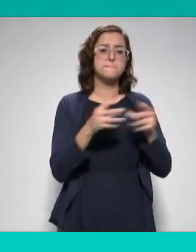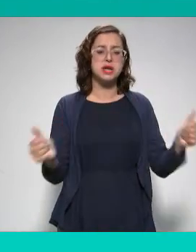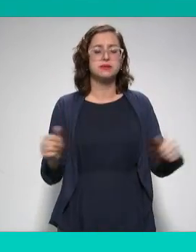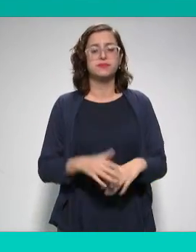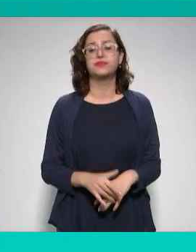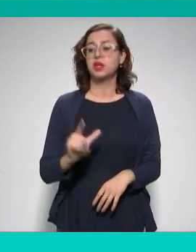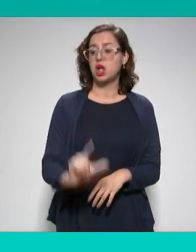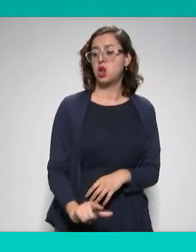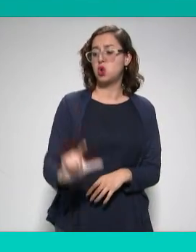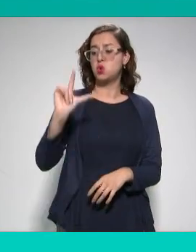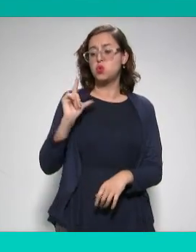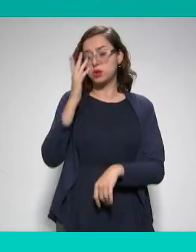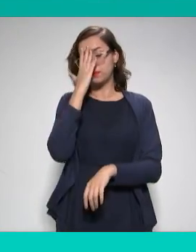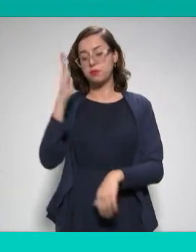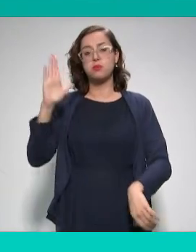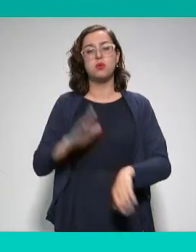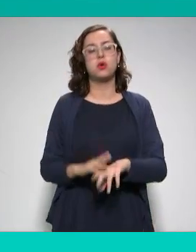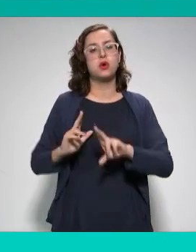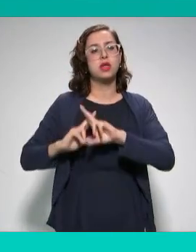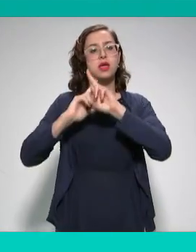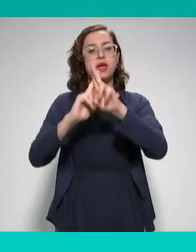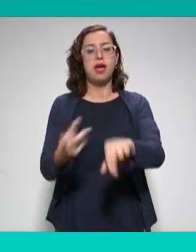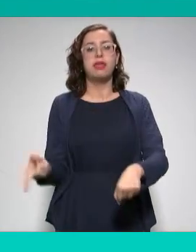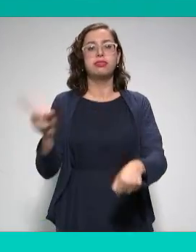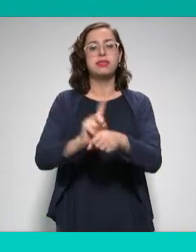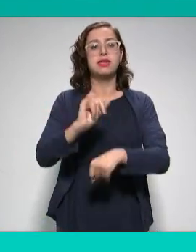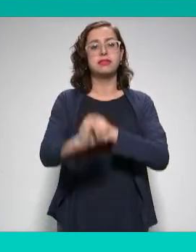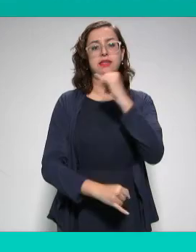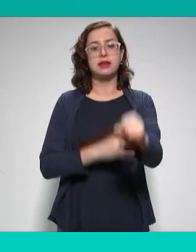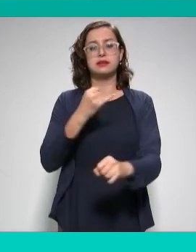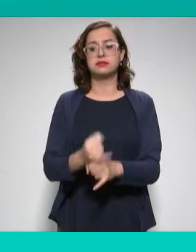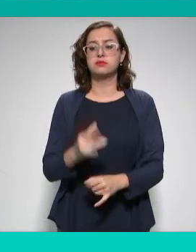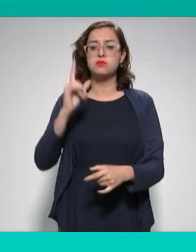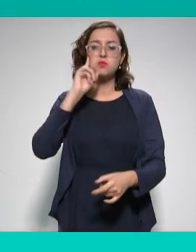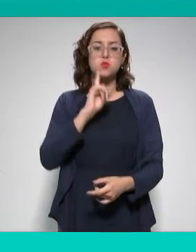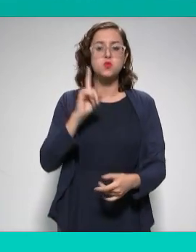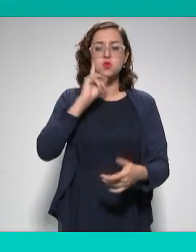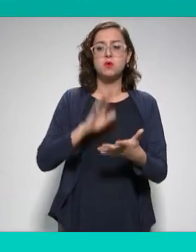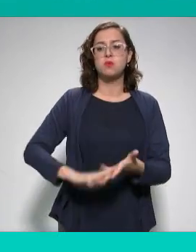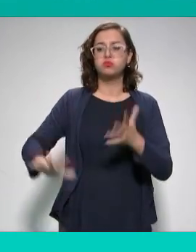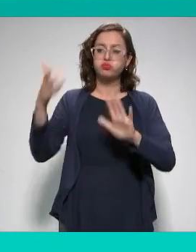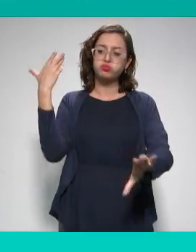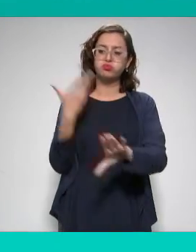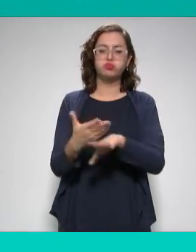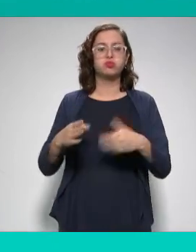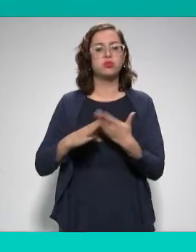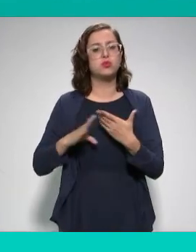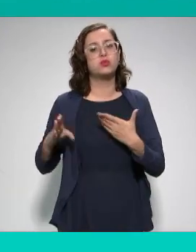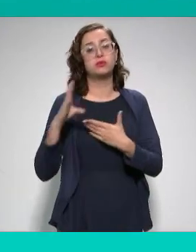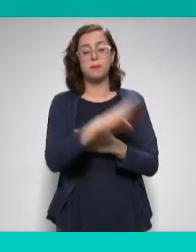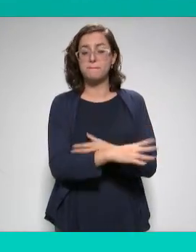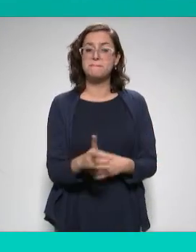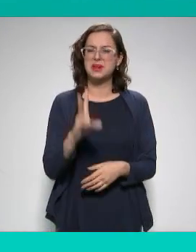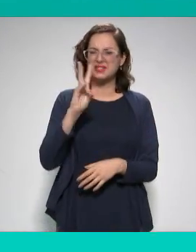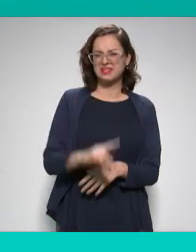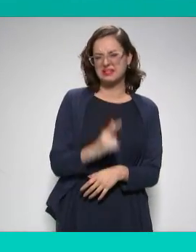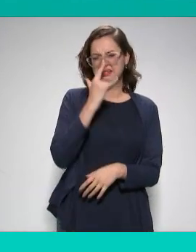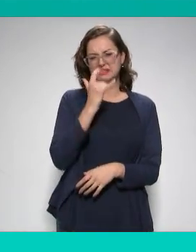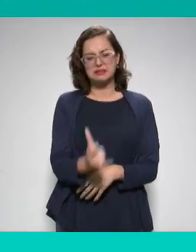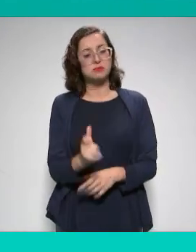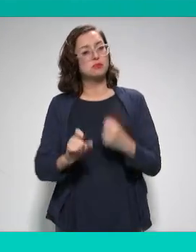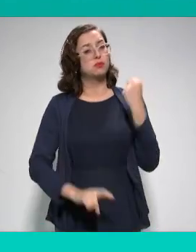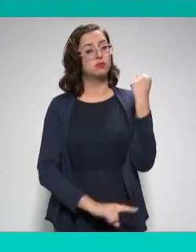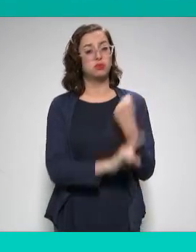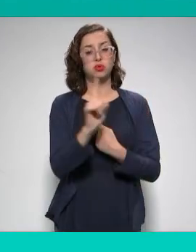pasado lunes conmemoramos el día internacional de la eliminación de la violencia contra la mujer este fenómeno sin duda es una